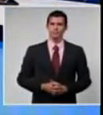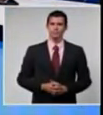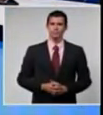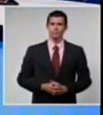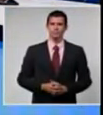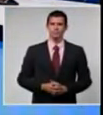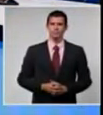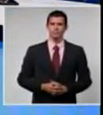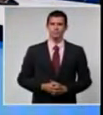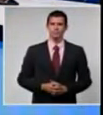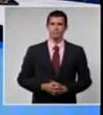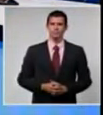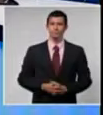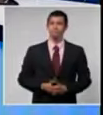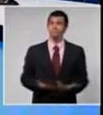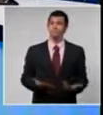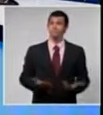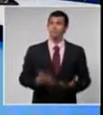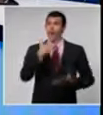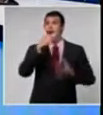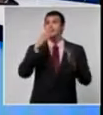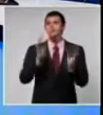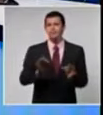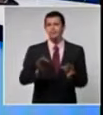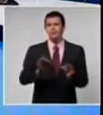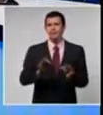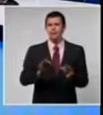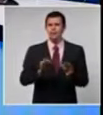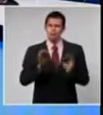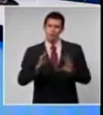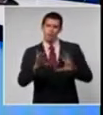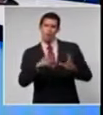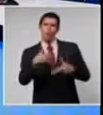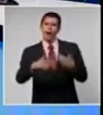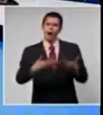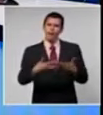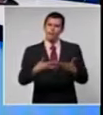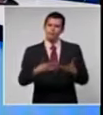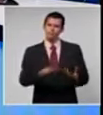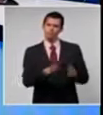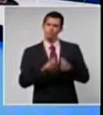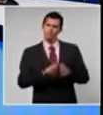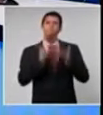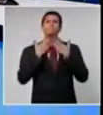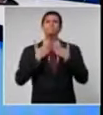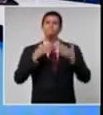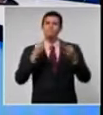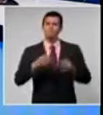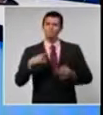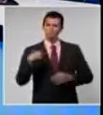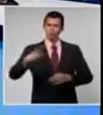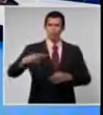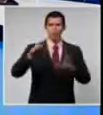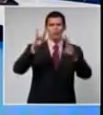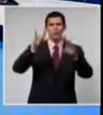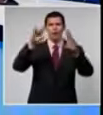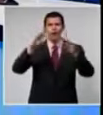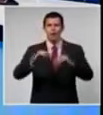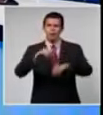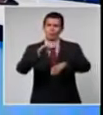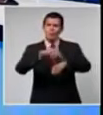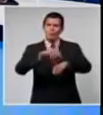Por esta y muchas razones aplaudimos a las 9 de la noche a nuestros ángeles de batas blancas, todo nuestro cariño, nuestro respeto, nuestro